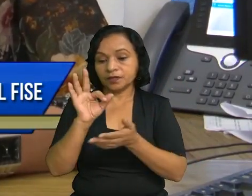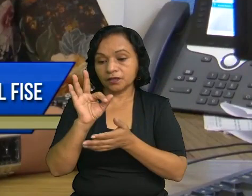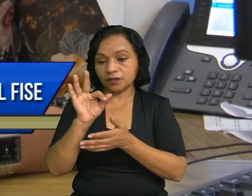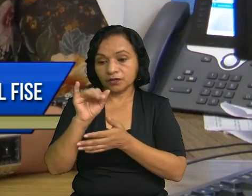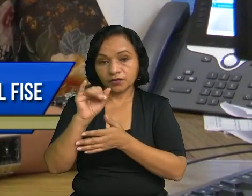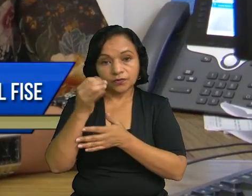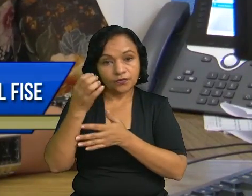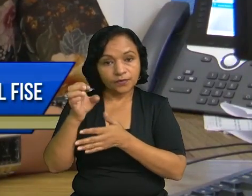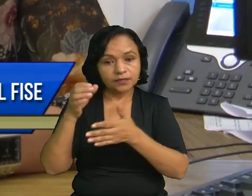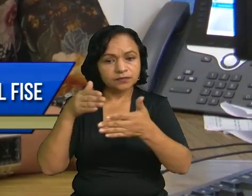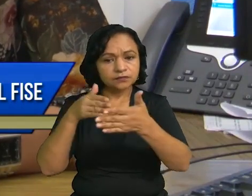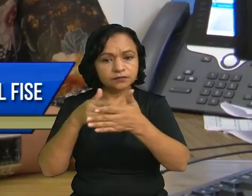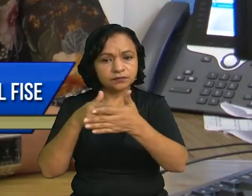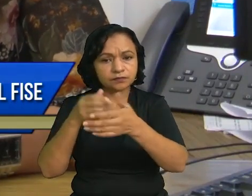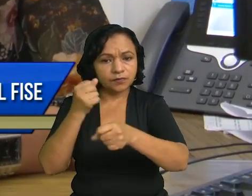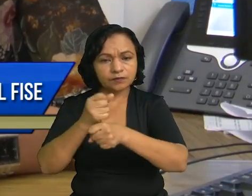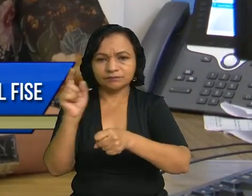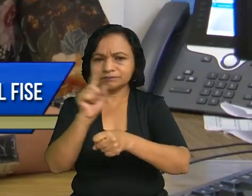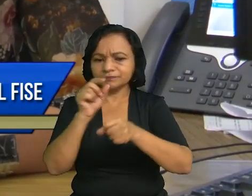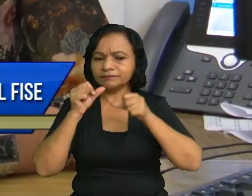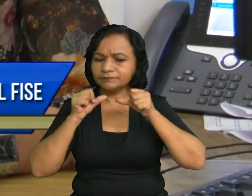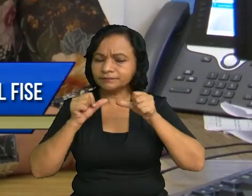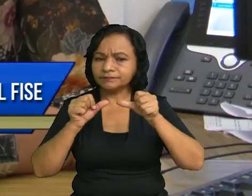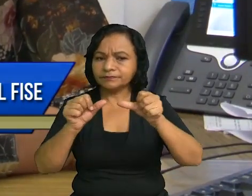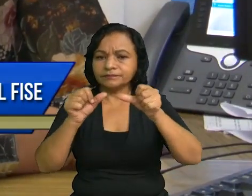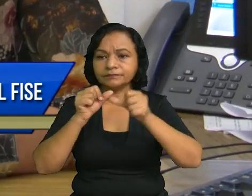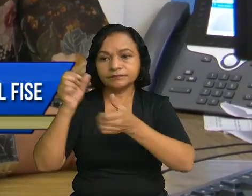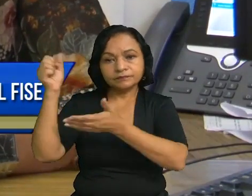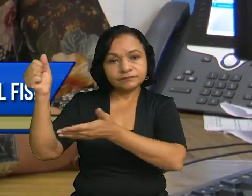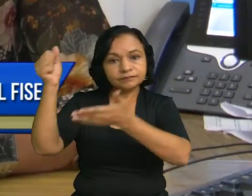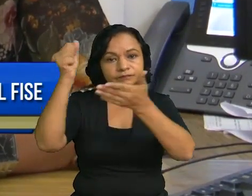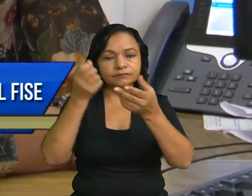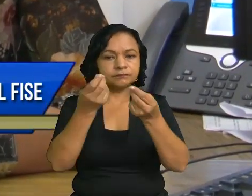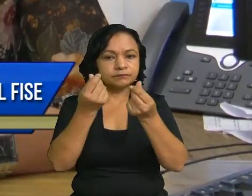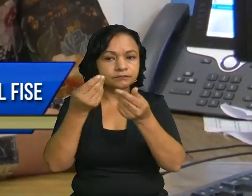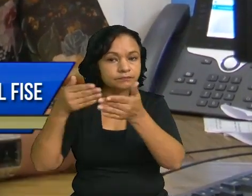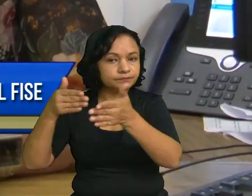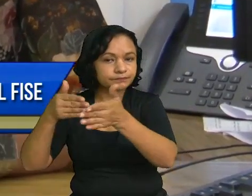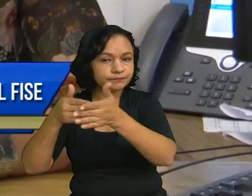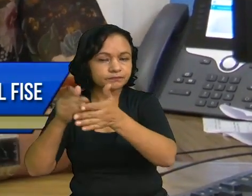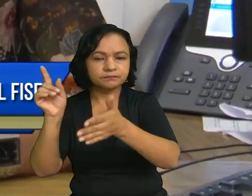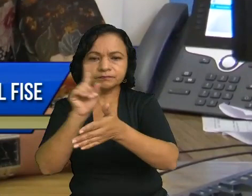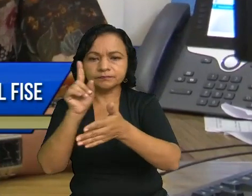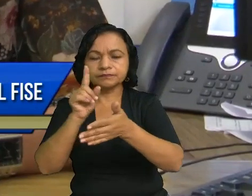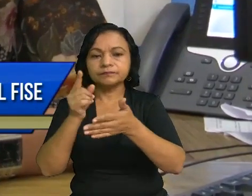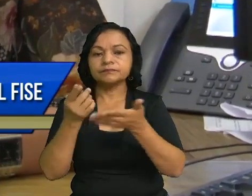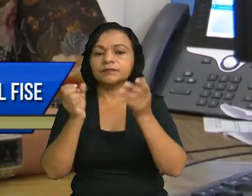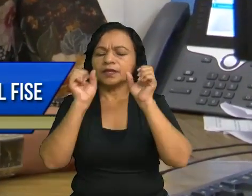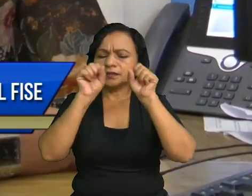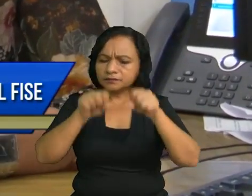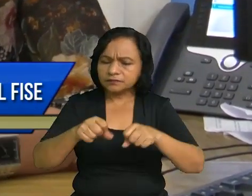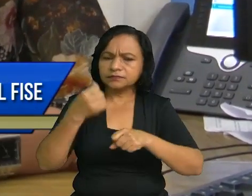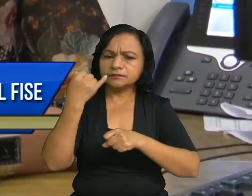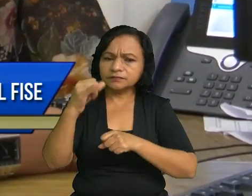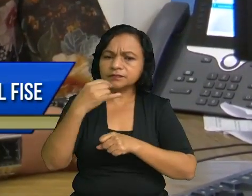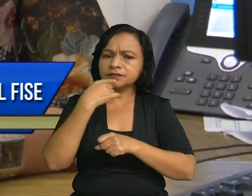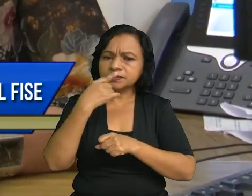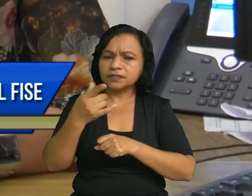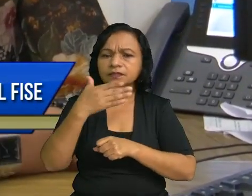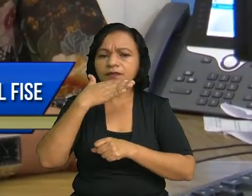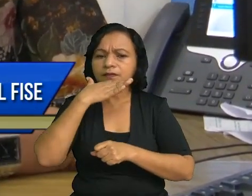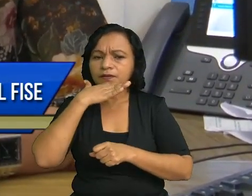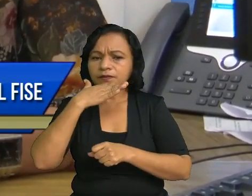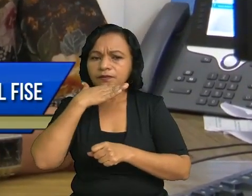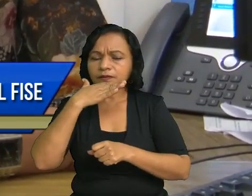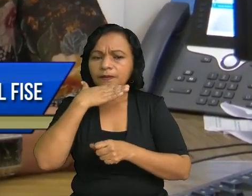nos paramos de trabajar e incluso la fuente de financiamiento tampoco es si te podría decir que se dificultó